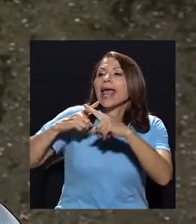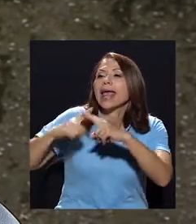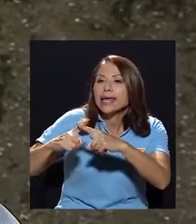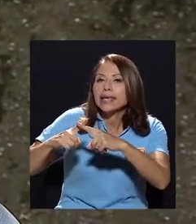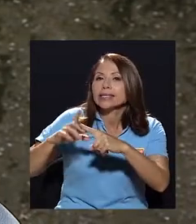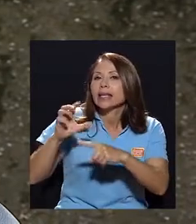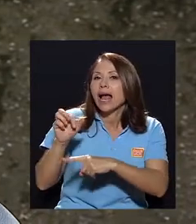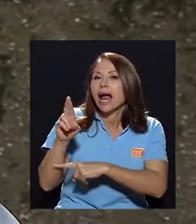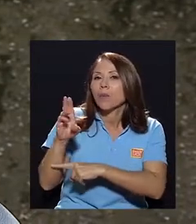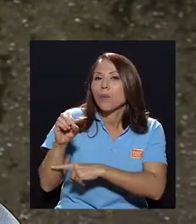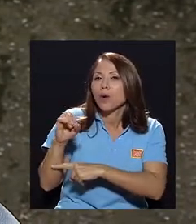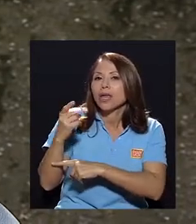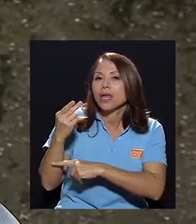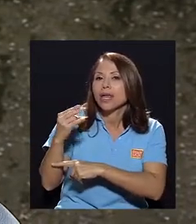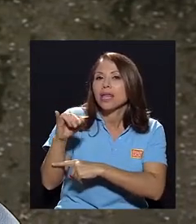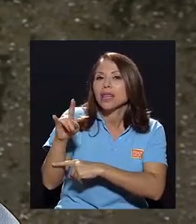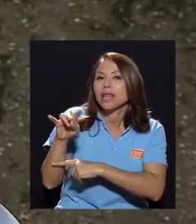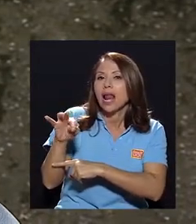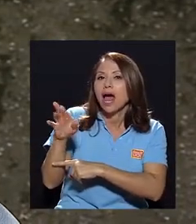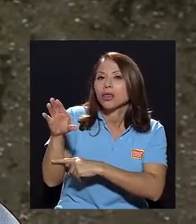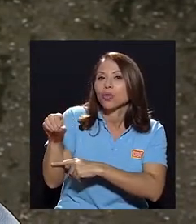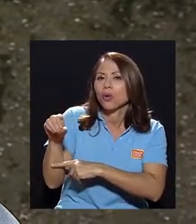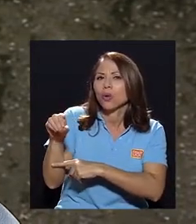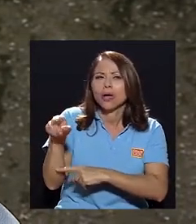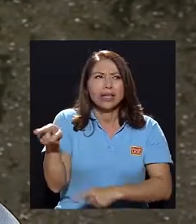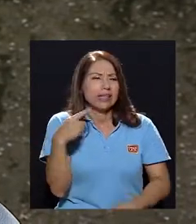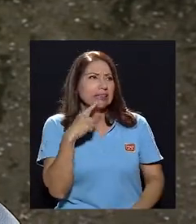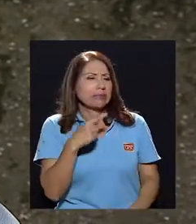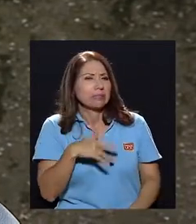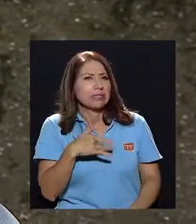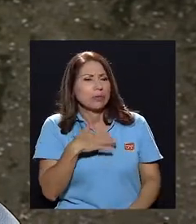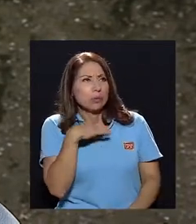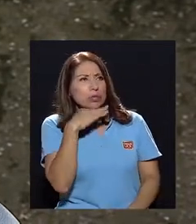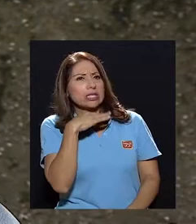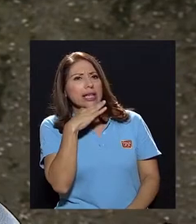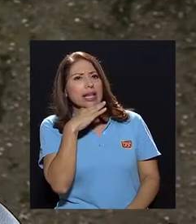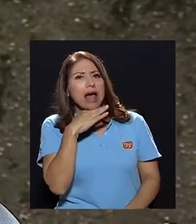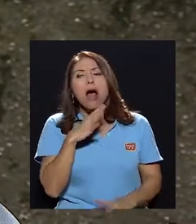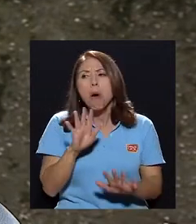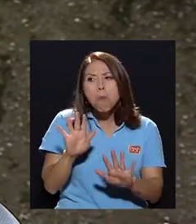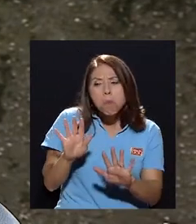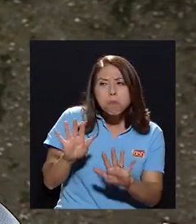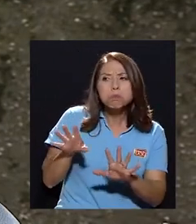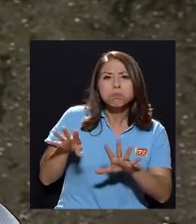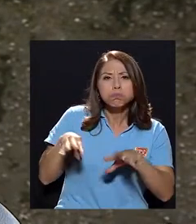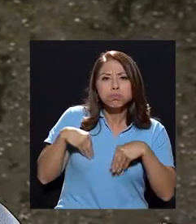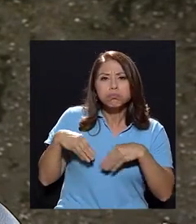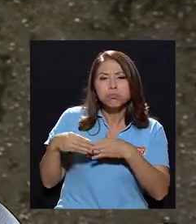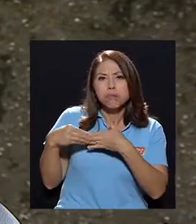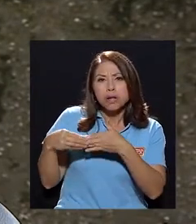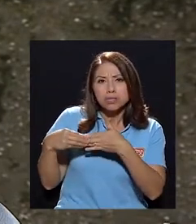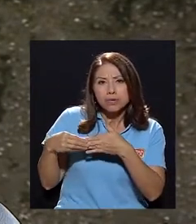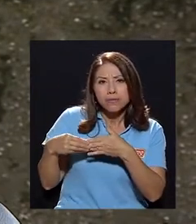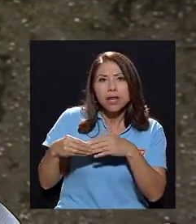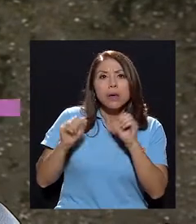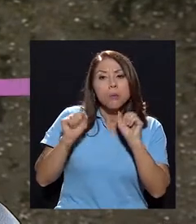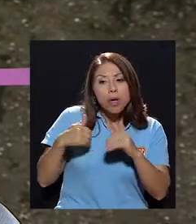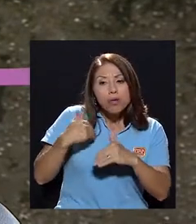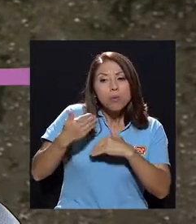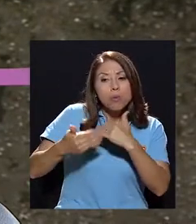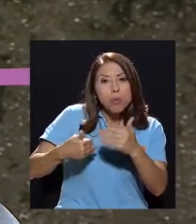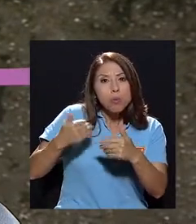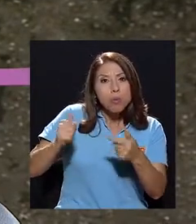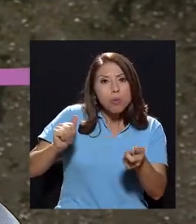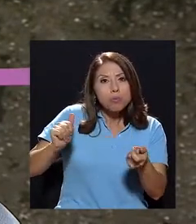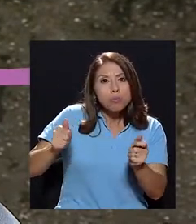y la mujer le dice, no, pero es que vieras que yo me siento muy llena con esa cantidad de carbohidrato. Uno tiene que ser flexible, ¿verdad? Y entonces ir ajustándole